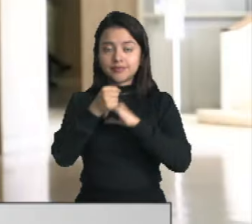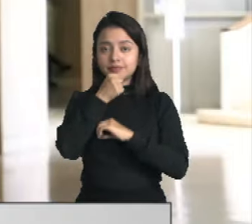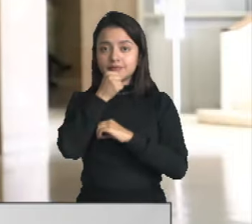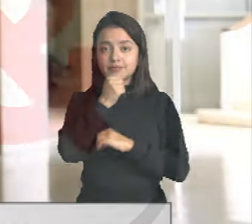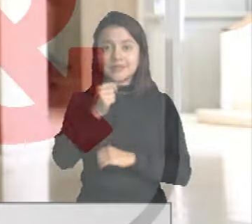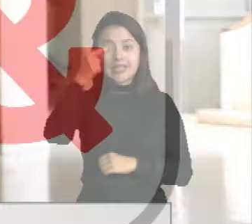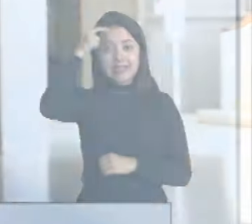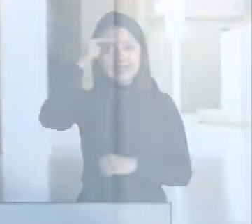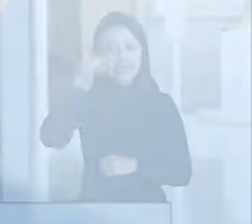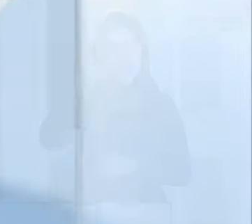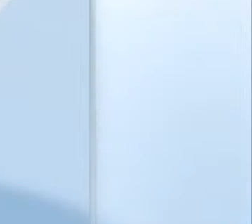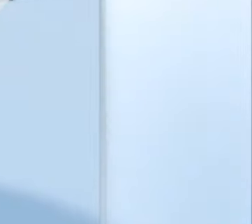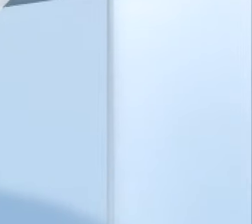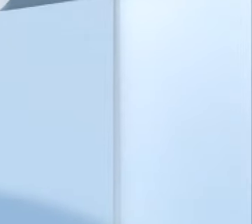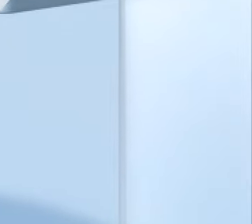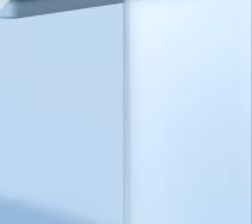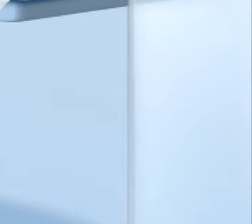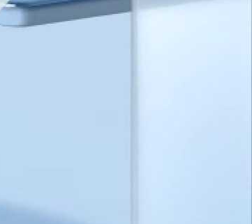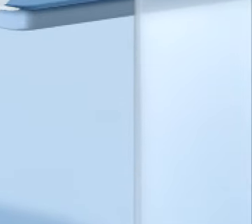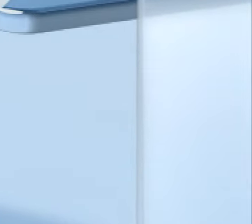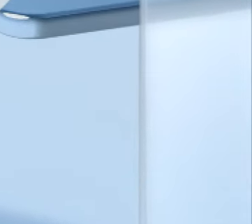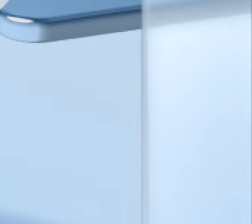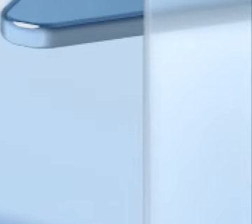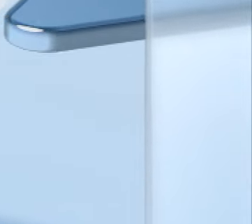desde Cartagena.